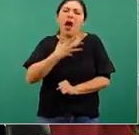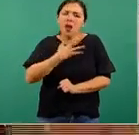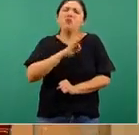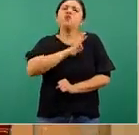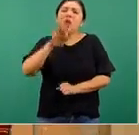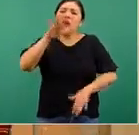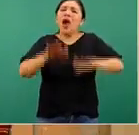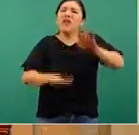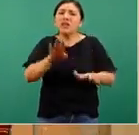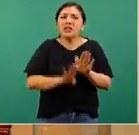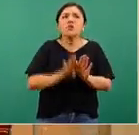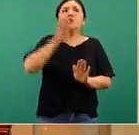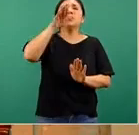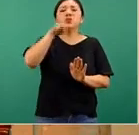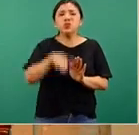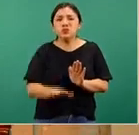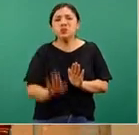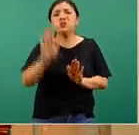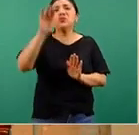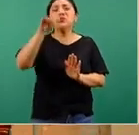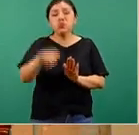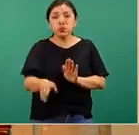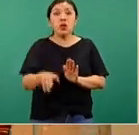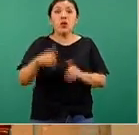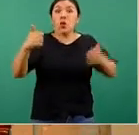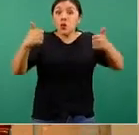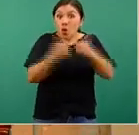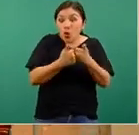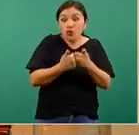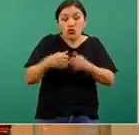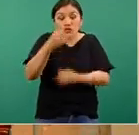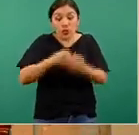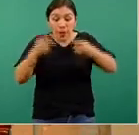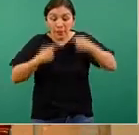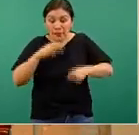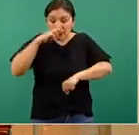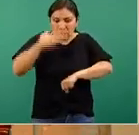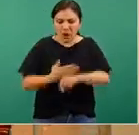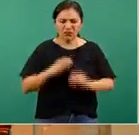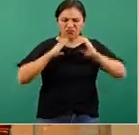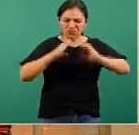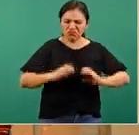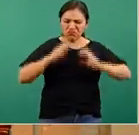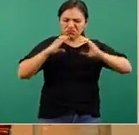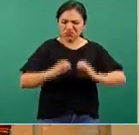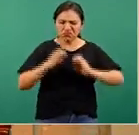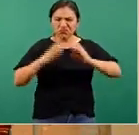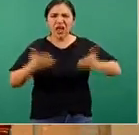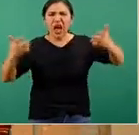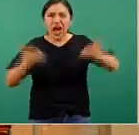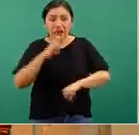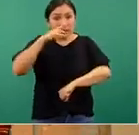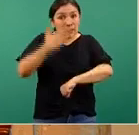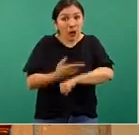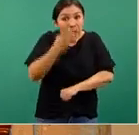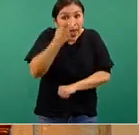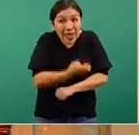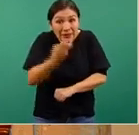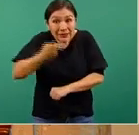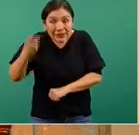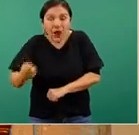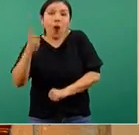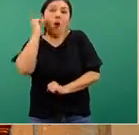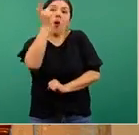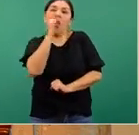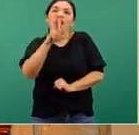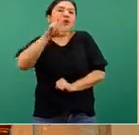ver incrementos, pero mientras se implementen las medidas de prevención y las intervenciones comunitarias, esperaríamos que esto en su momento